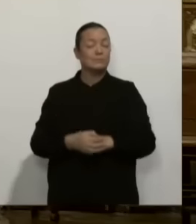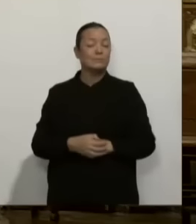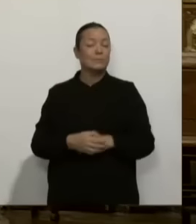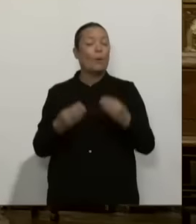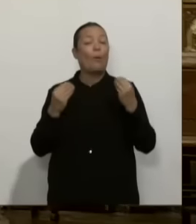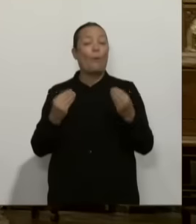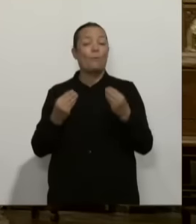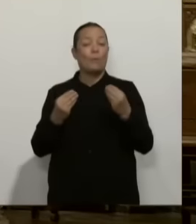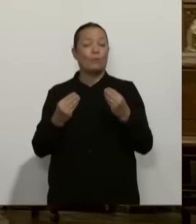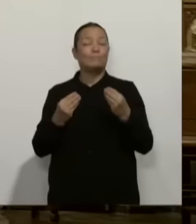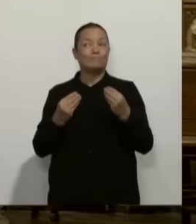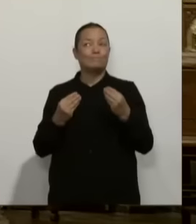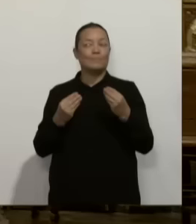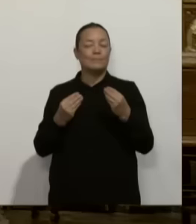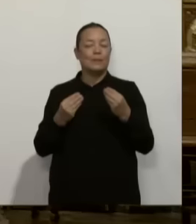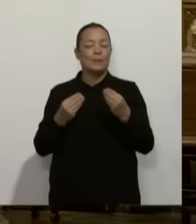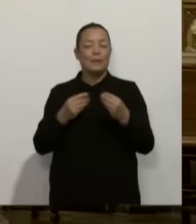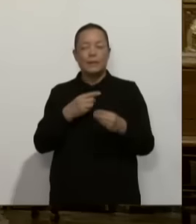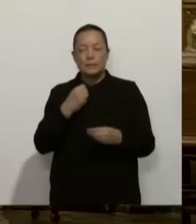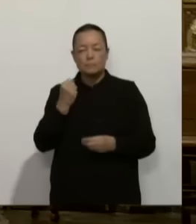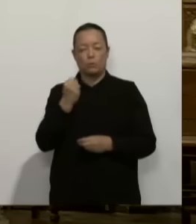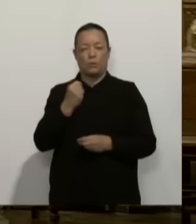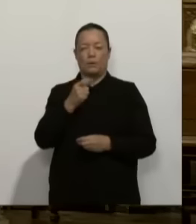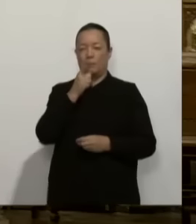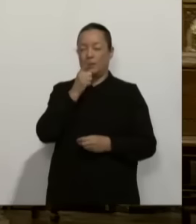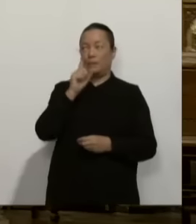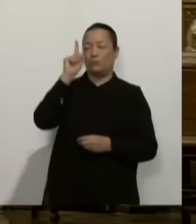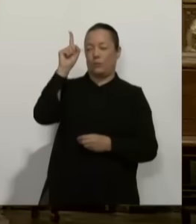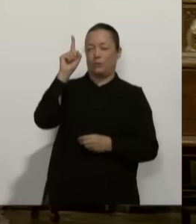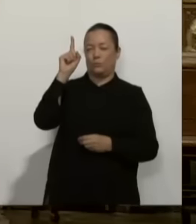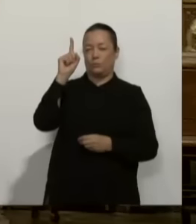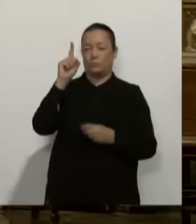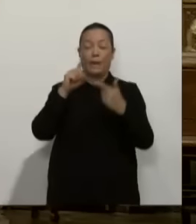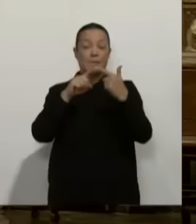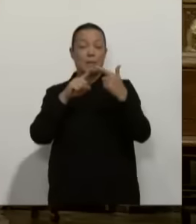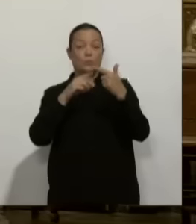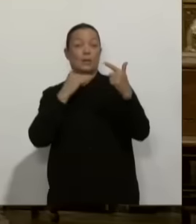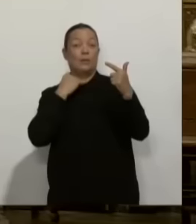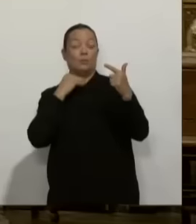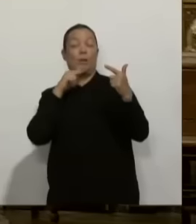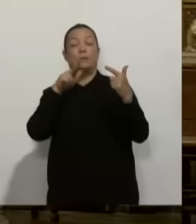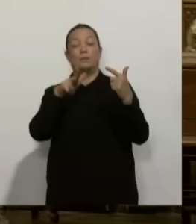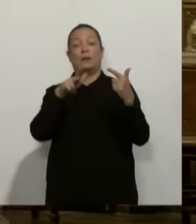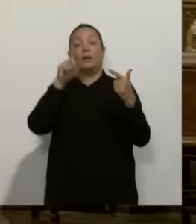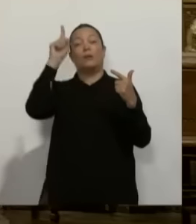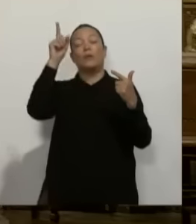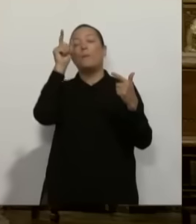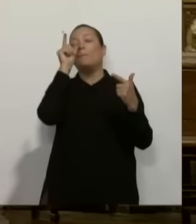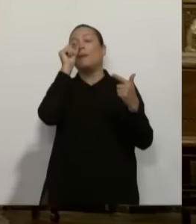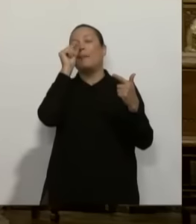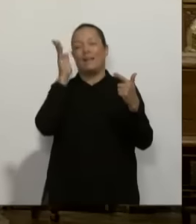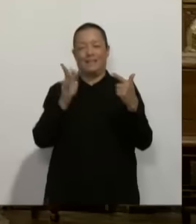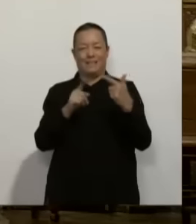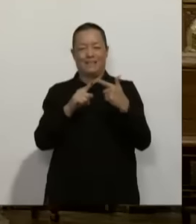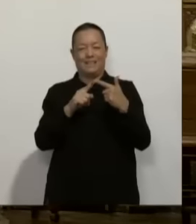Dios, de tal palo, tal astilla. La segunda lectura decía que Dios es un Dios